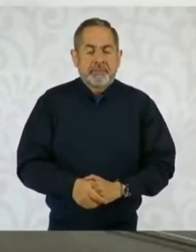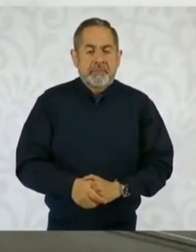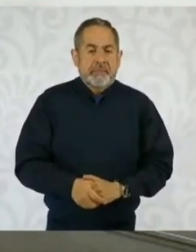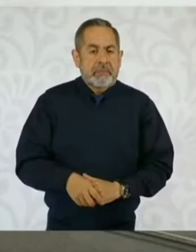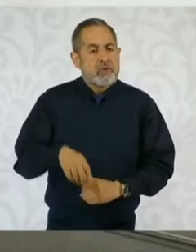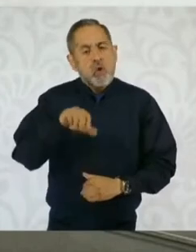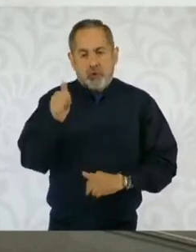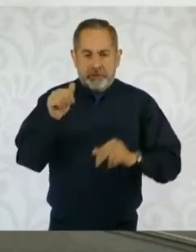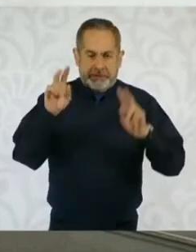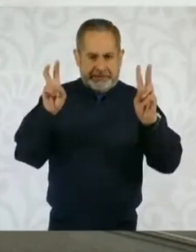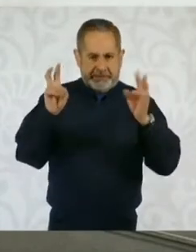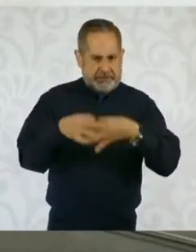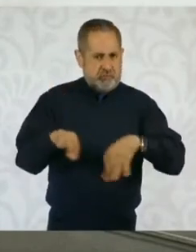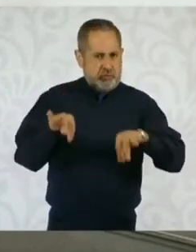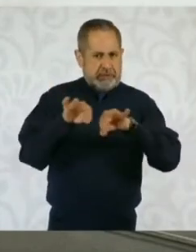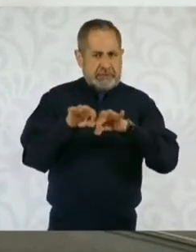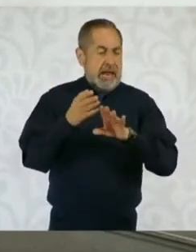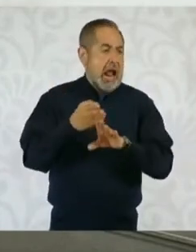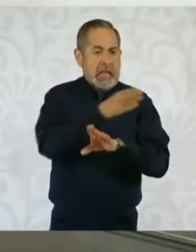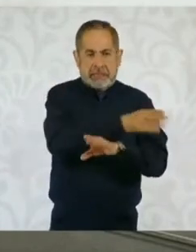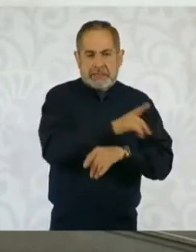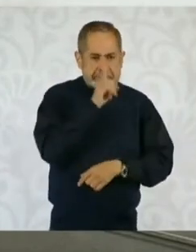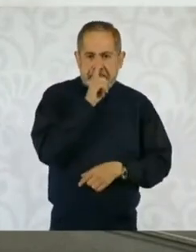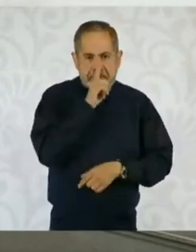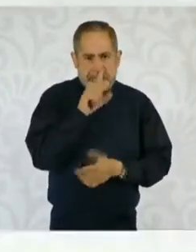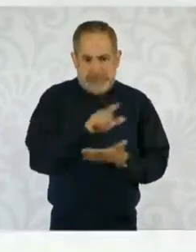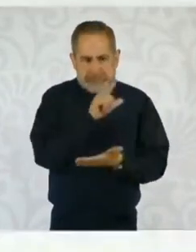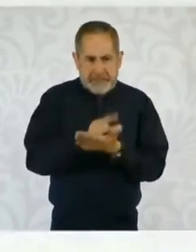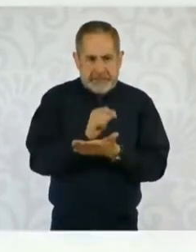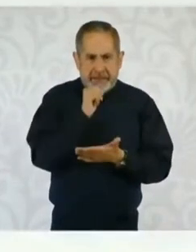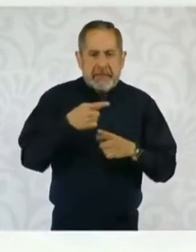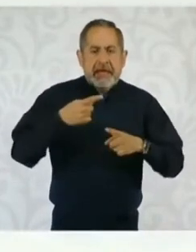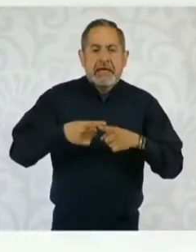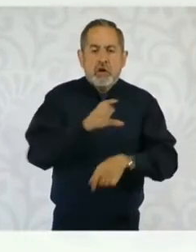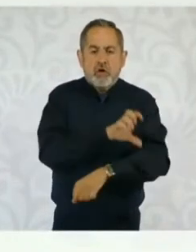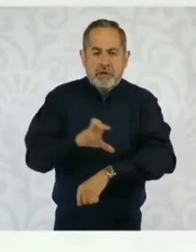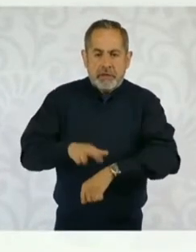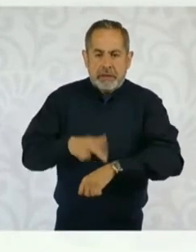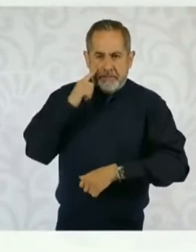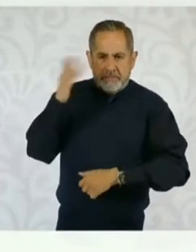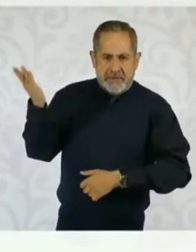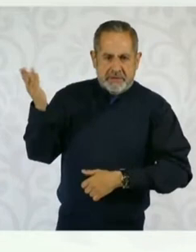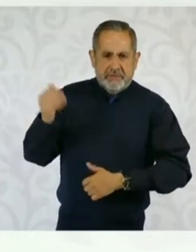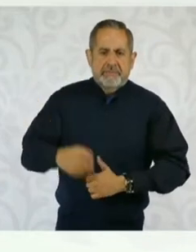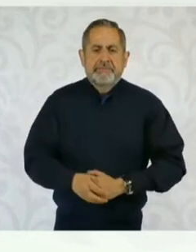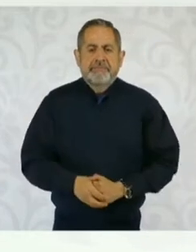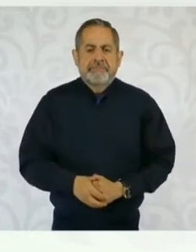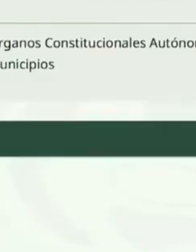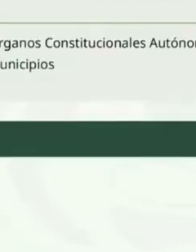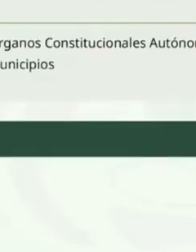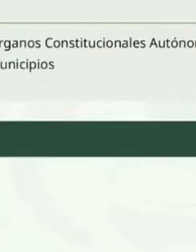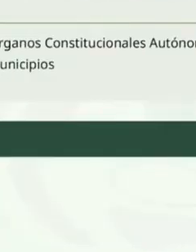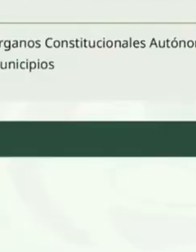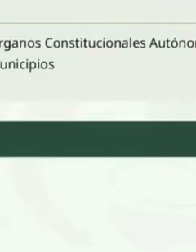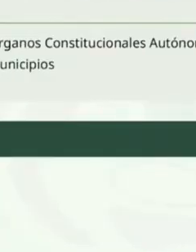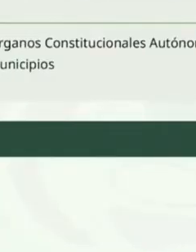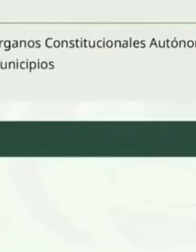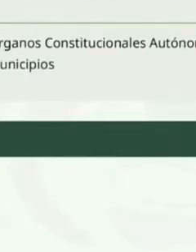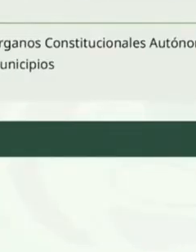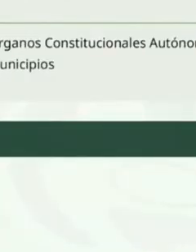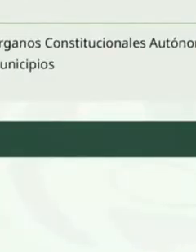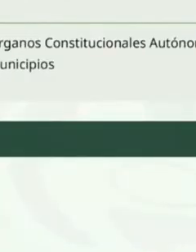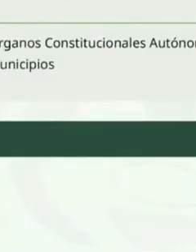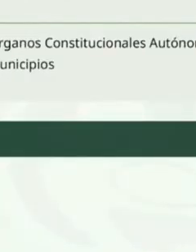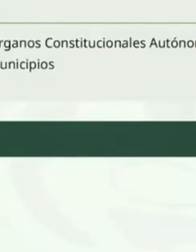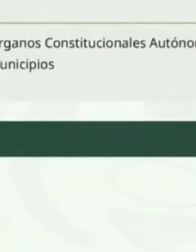Otro tema importante que no estaba regulado en ley era la coordinación, en lo que le llaman el Sistema Nacional de Transparencia. Es cómo